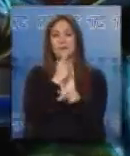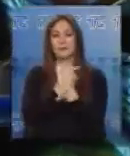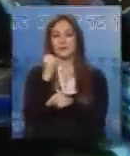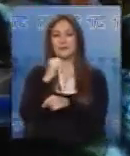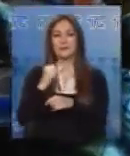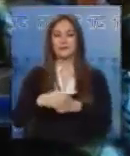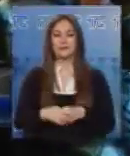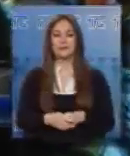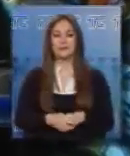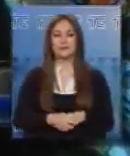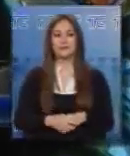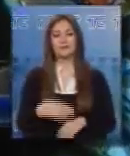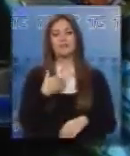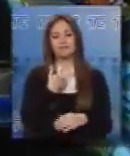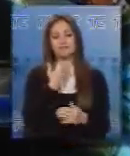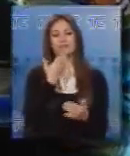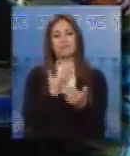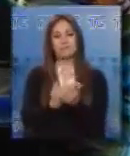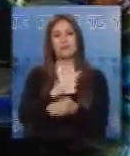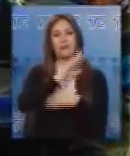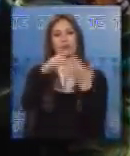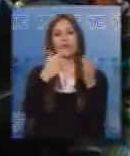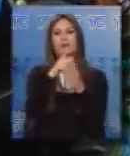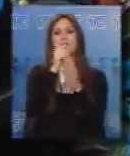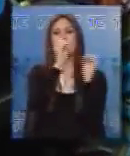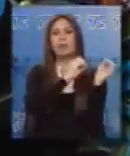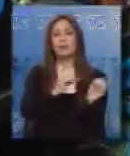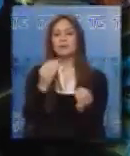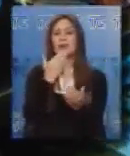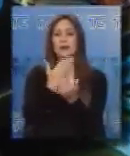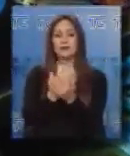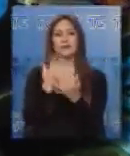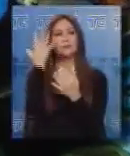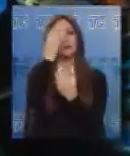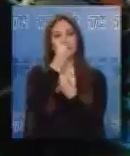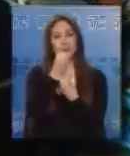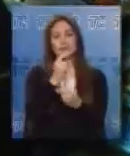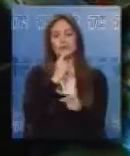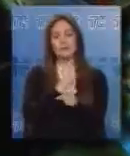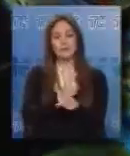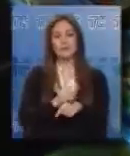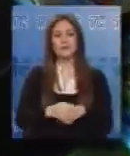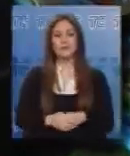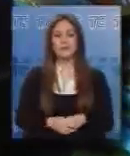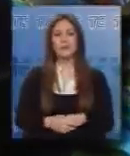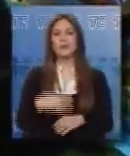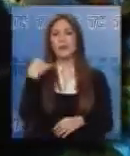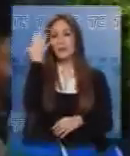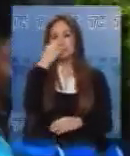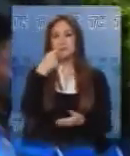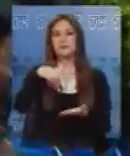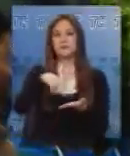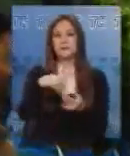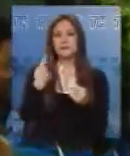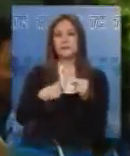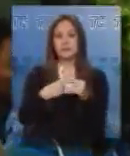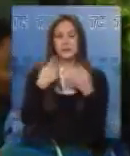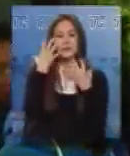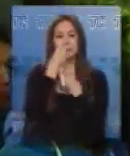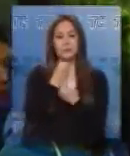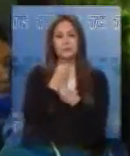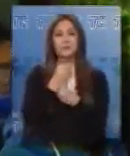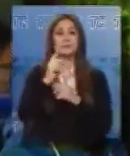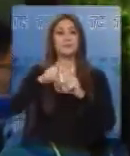estaba de agradecerles a todos los organizadores porque se han pasado unas hermosas fiestas. Varios